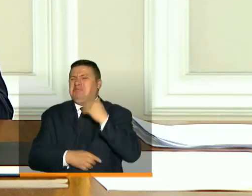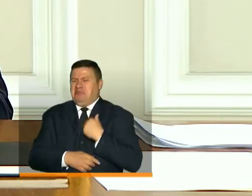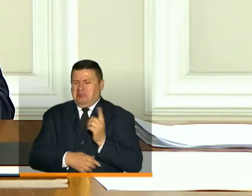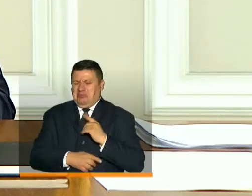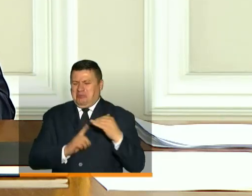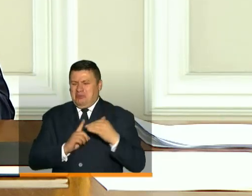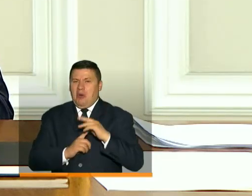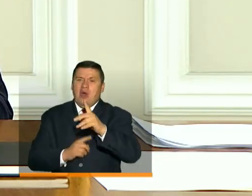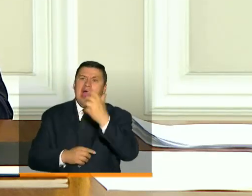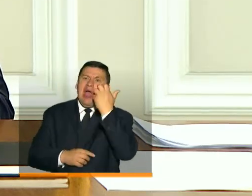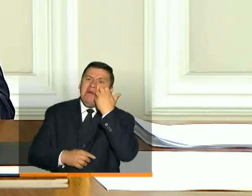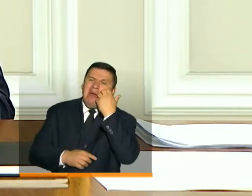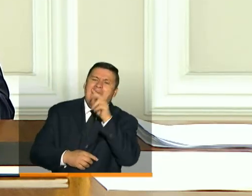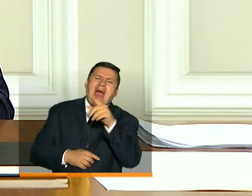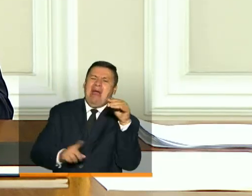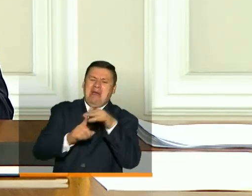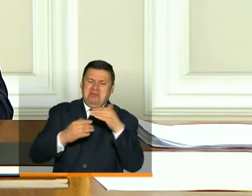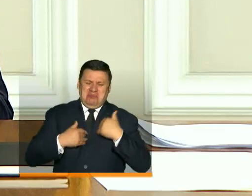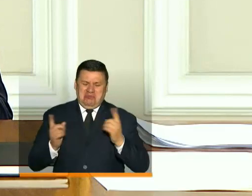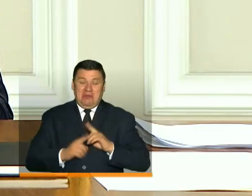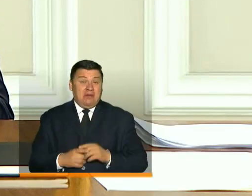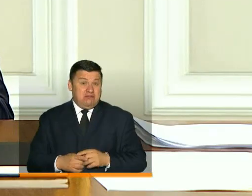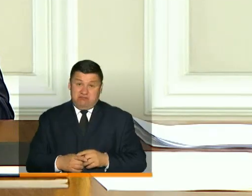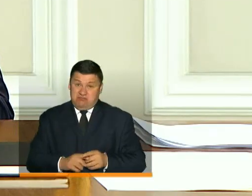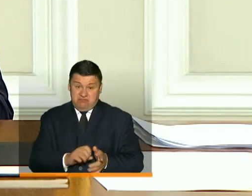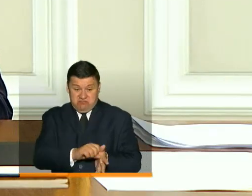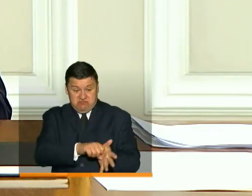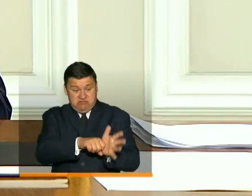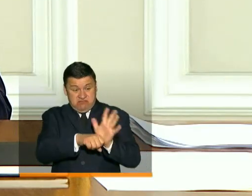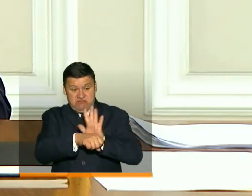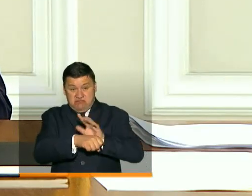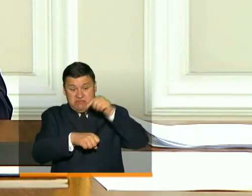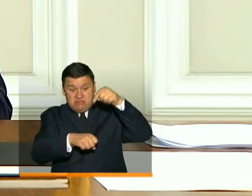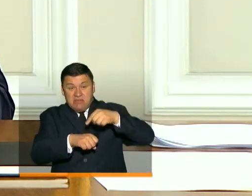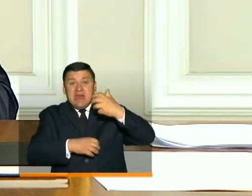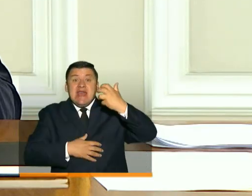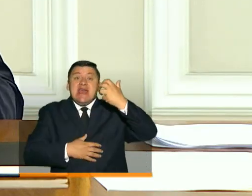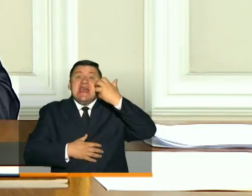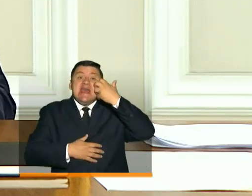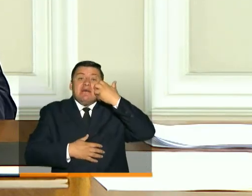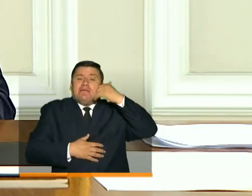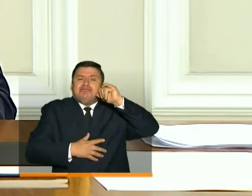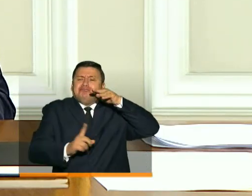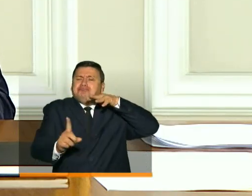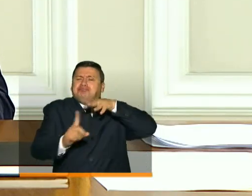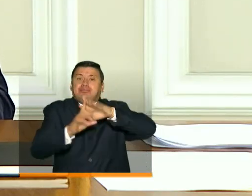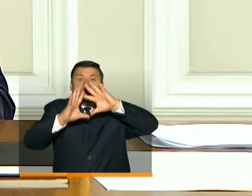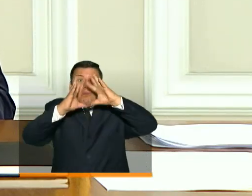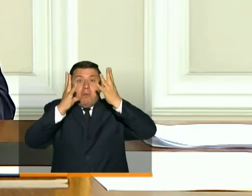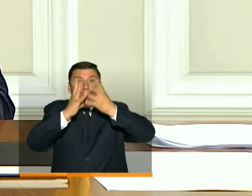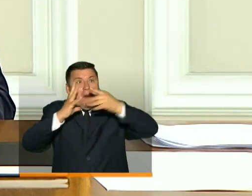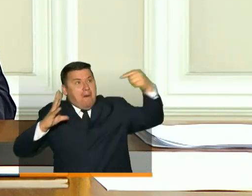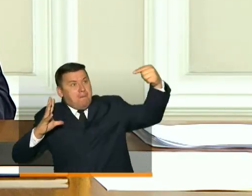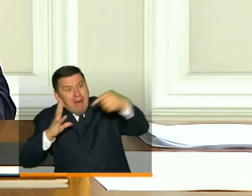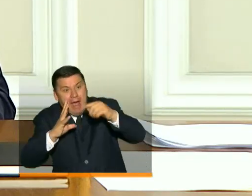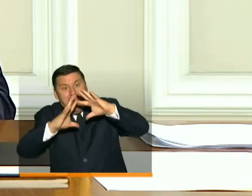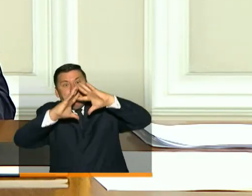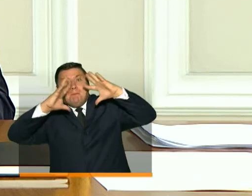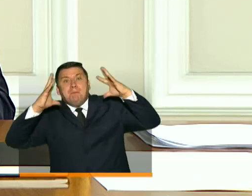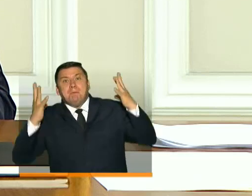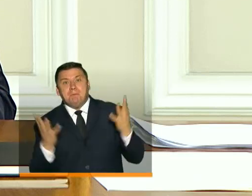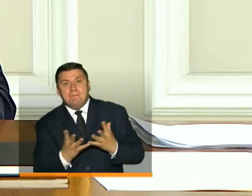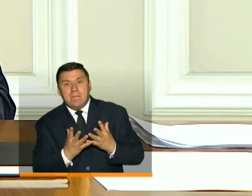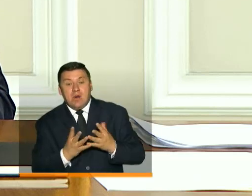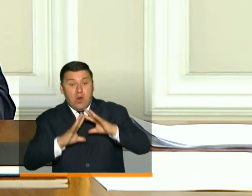tienen enfermedades conocidas. No, el COVID es una enfermedad que ha llegado al mundo y que ha sorprendido al